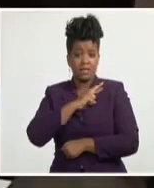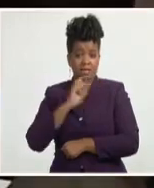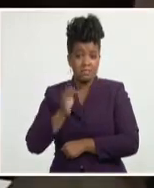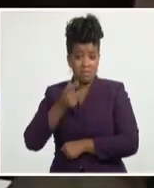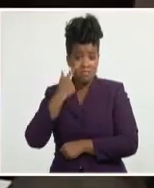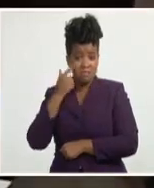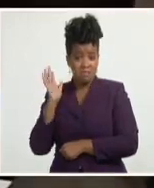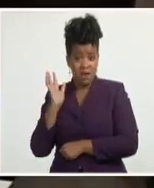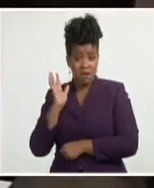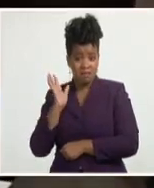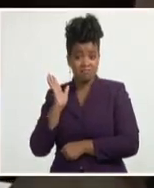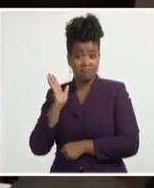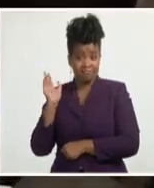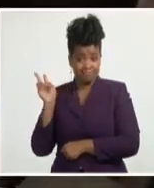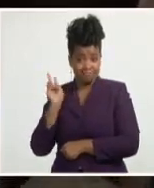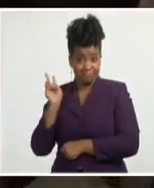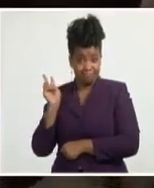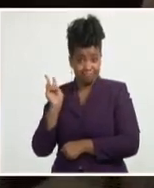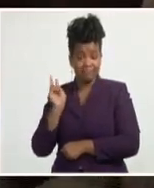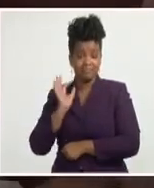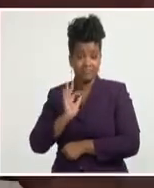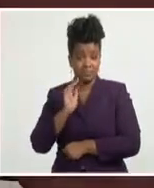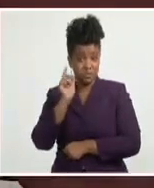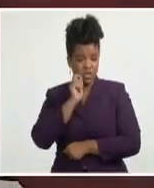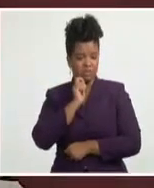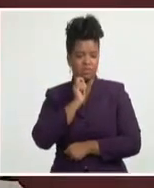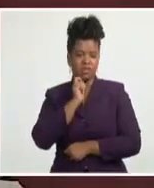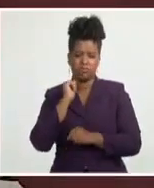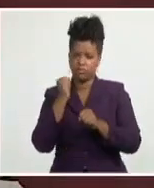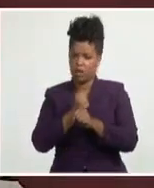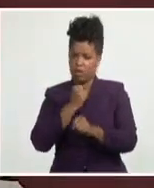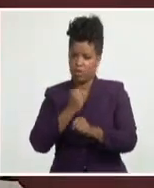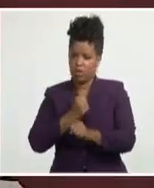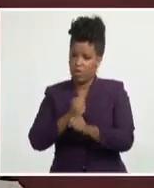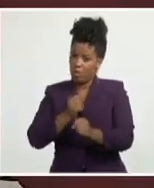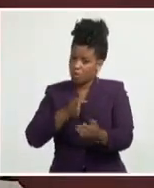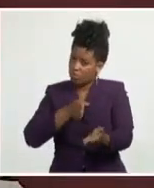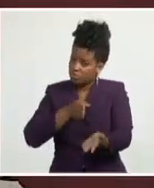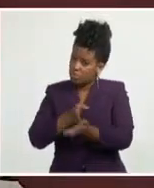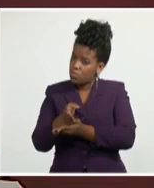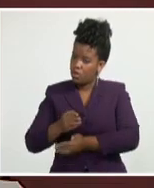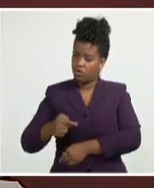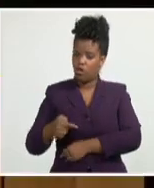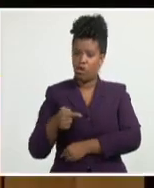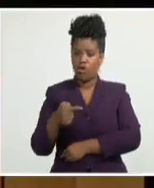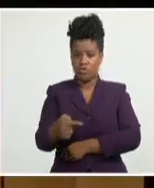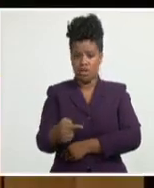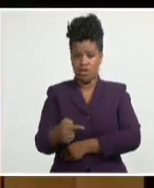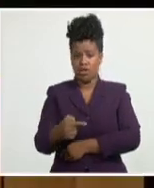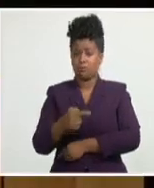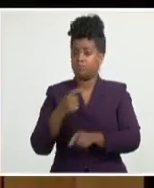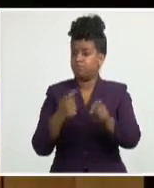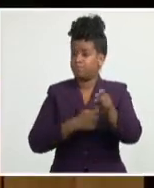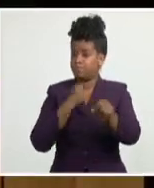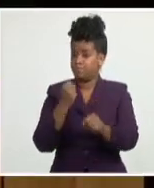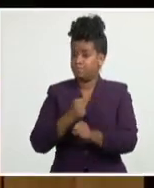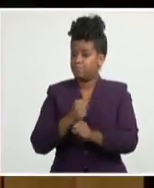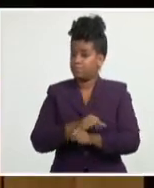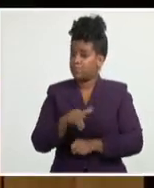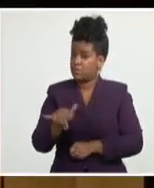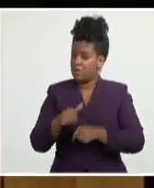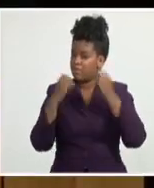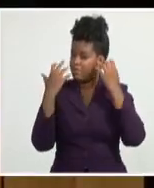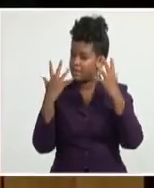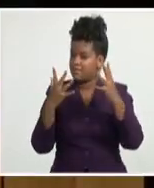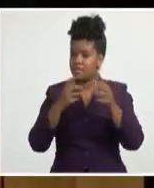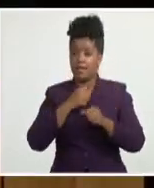Valdés Menéndez y Guillermo García Frías, quienes siguen dando todos los días lecciones. Ponderó la consagración,